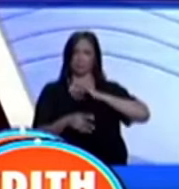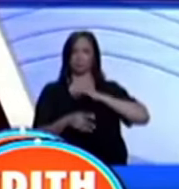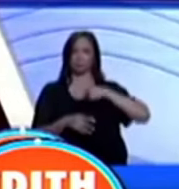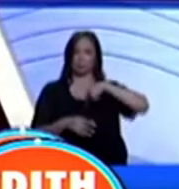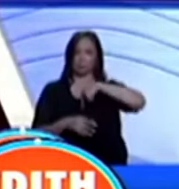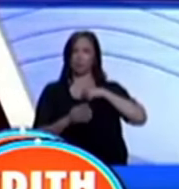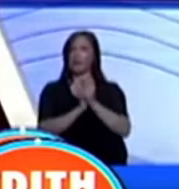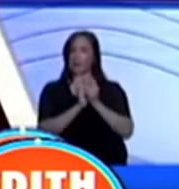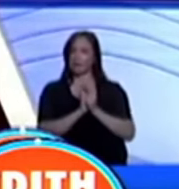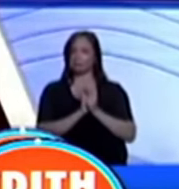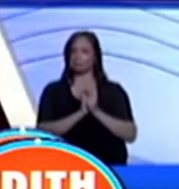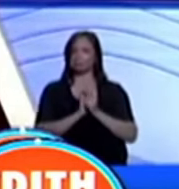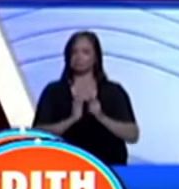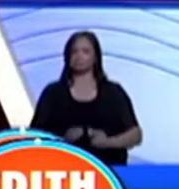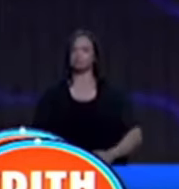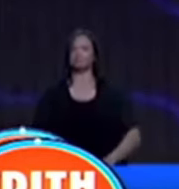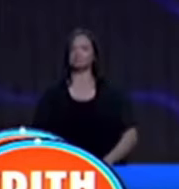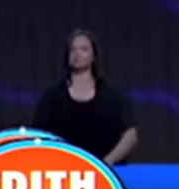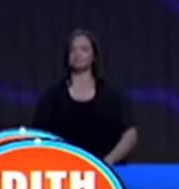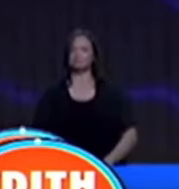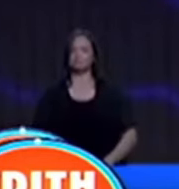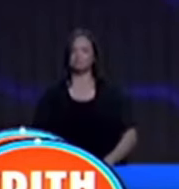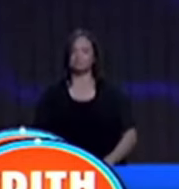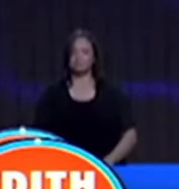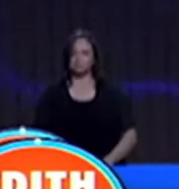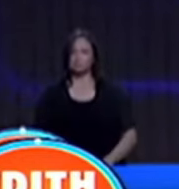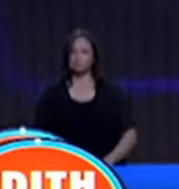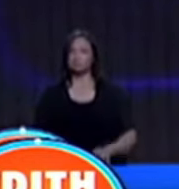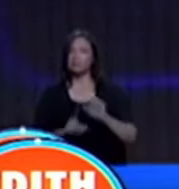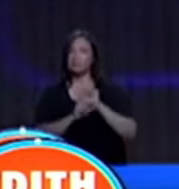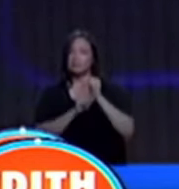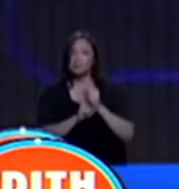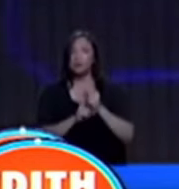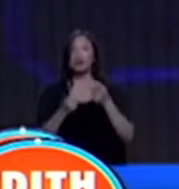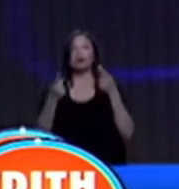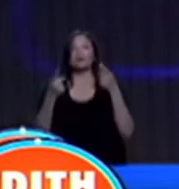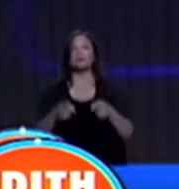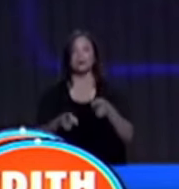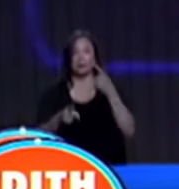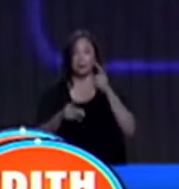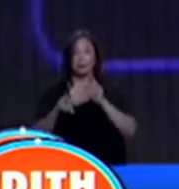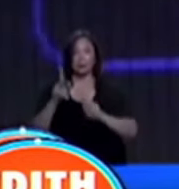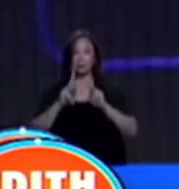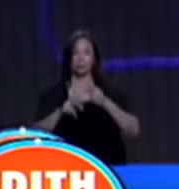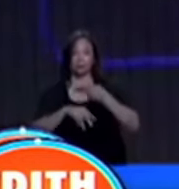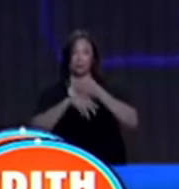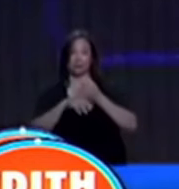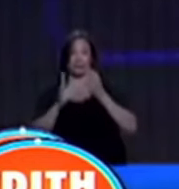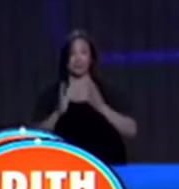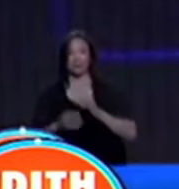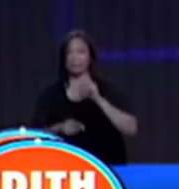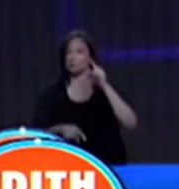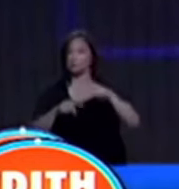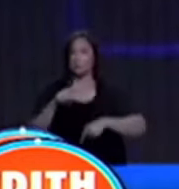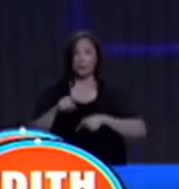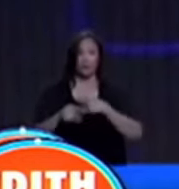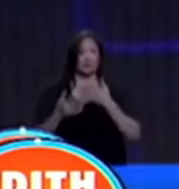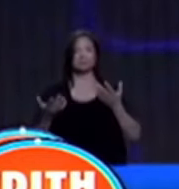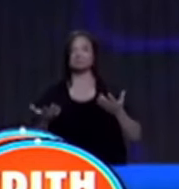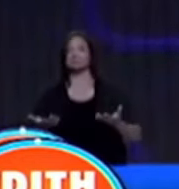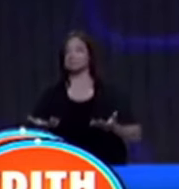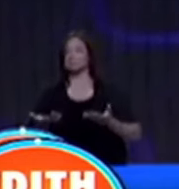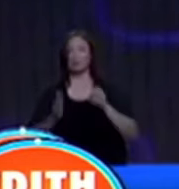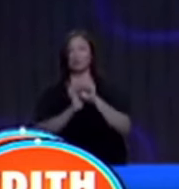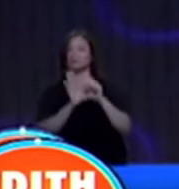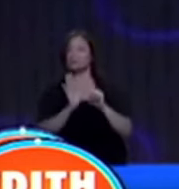profundo. El análisis y el abordaje al tema de la migración haitiana no debe ser únicamente solamente de que no queremos injerencia internacional y aquí